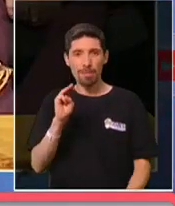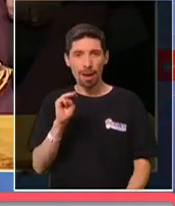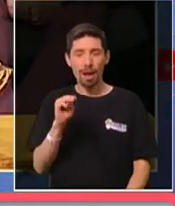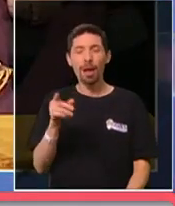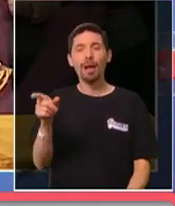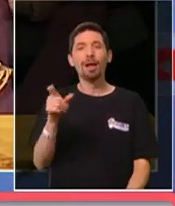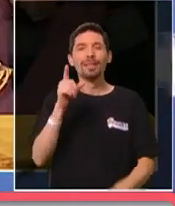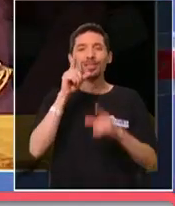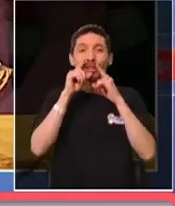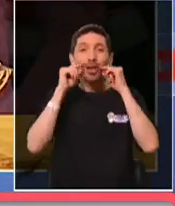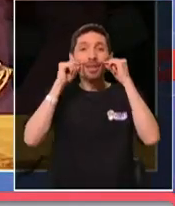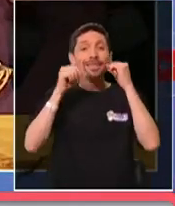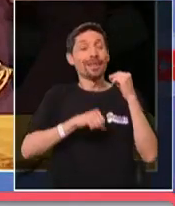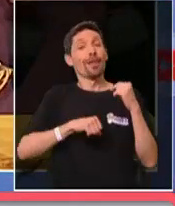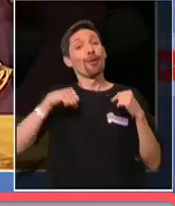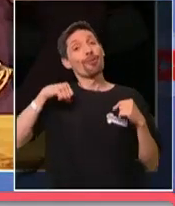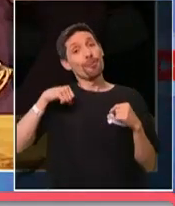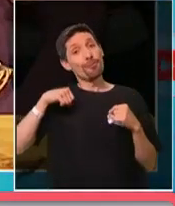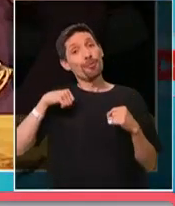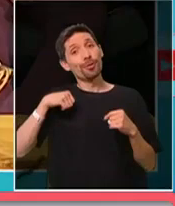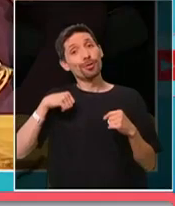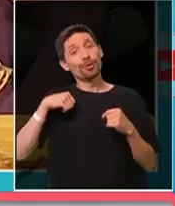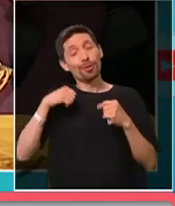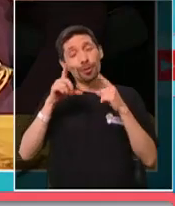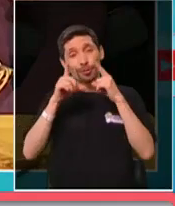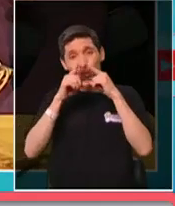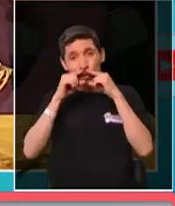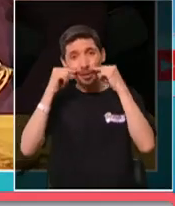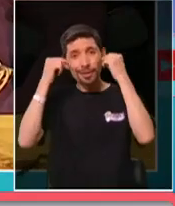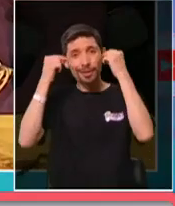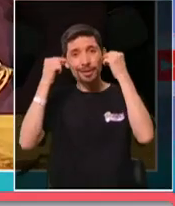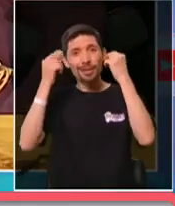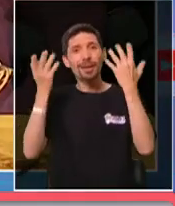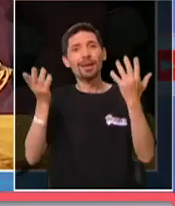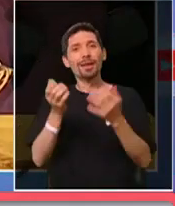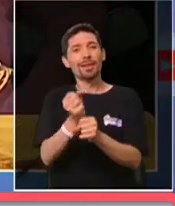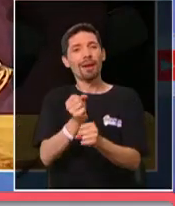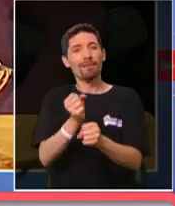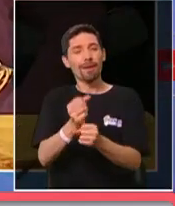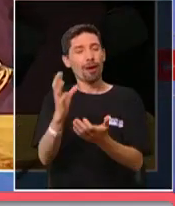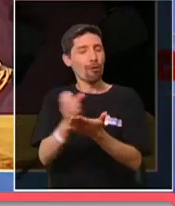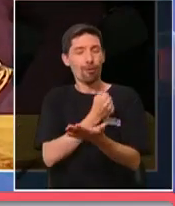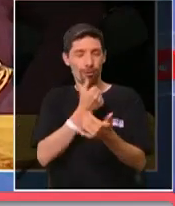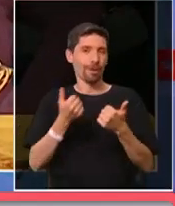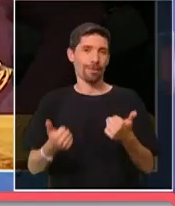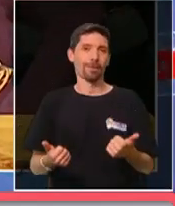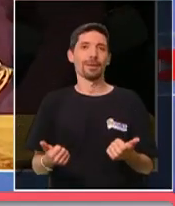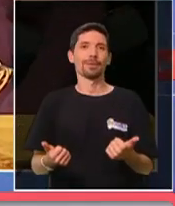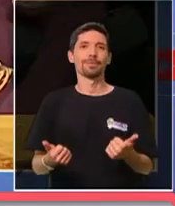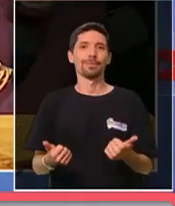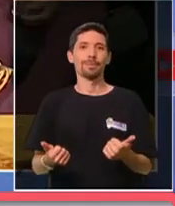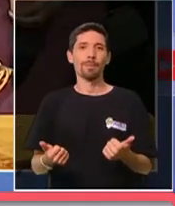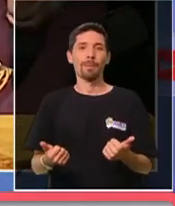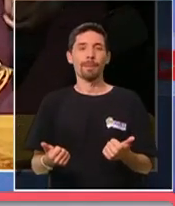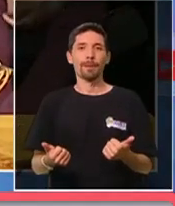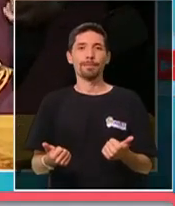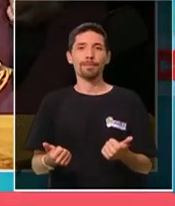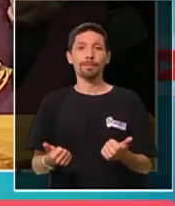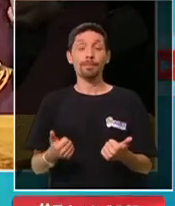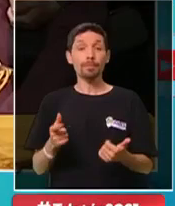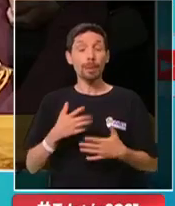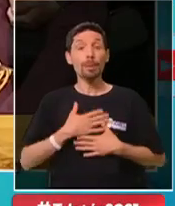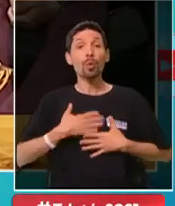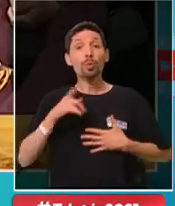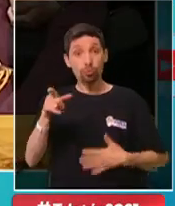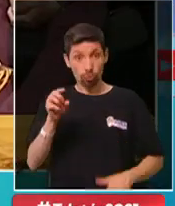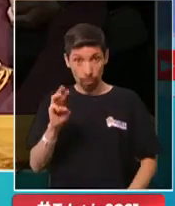una sonrisa de orgullo y una sonrisa también, yo creo, del trabajo bien logrado? Y me gustaría que tú como